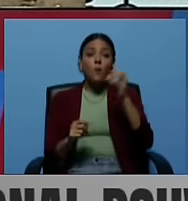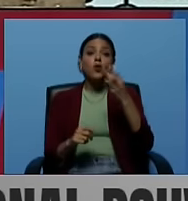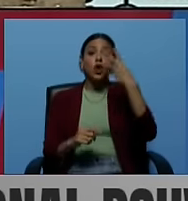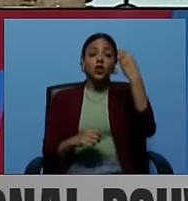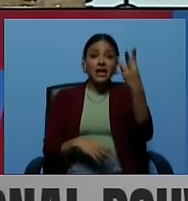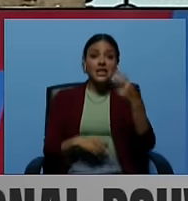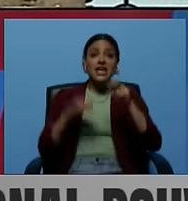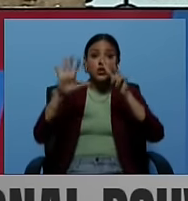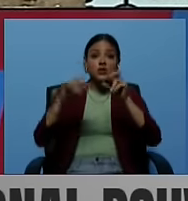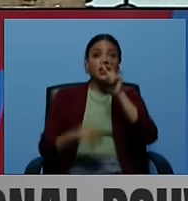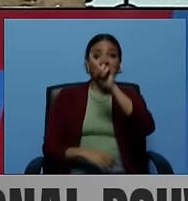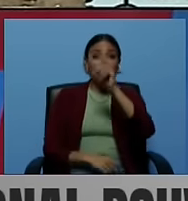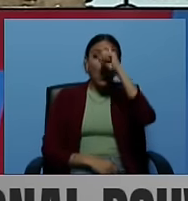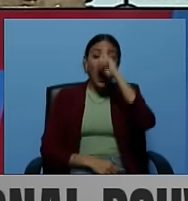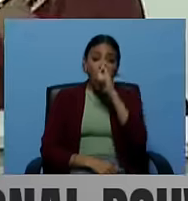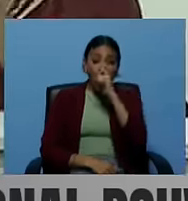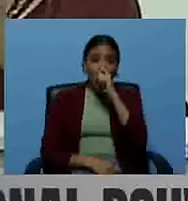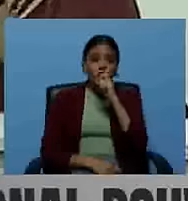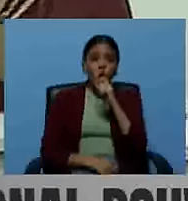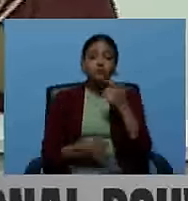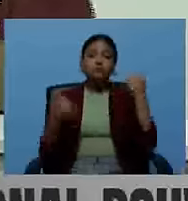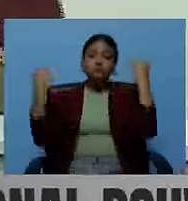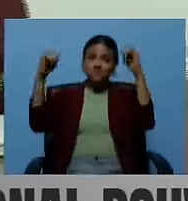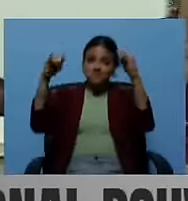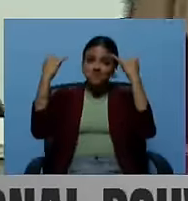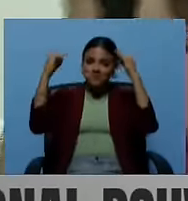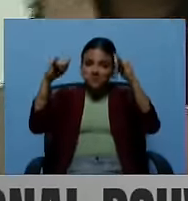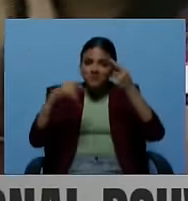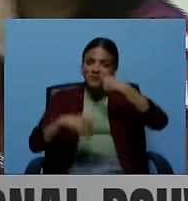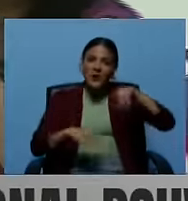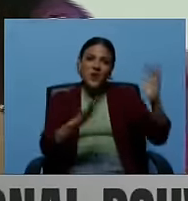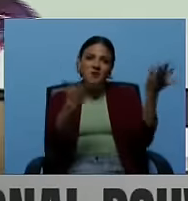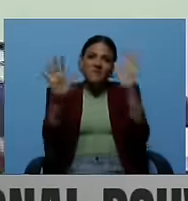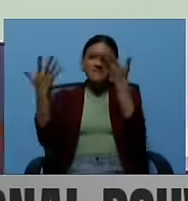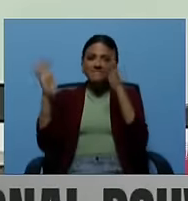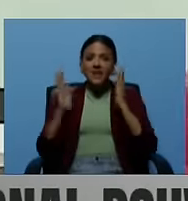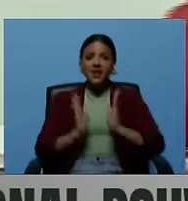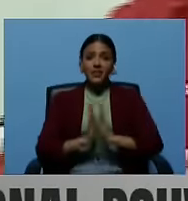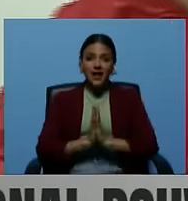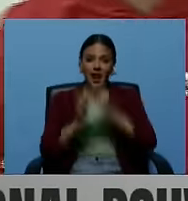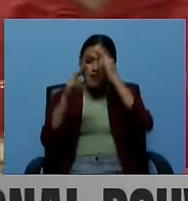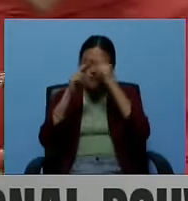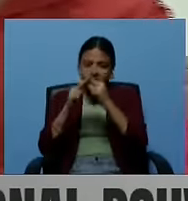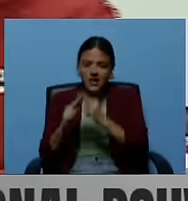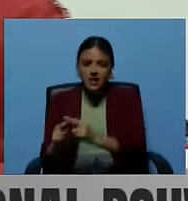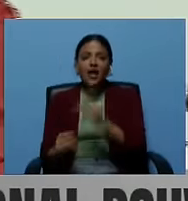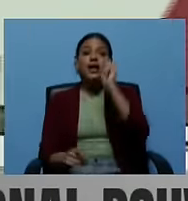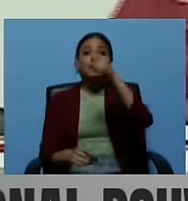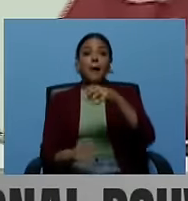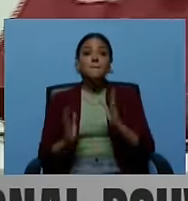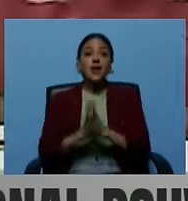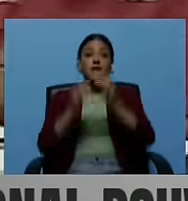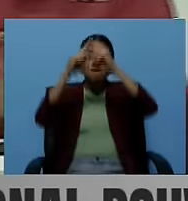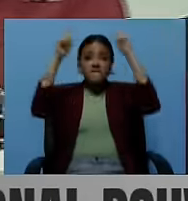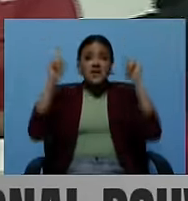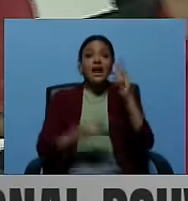372 años, y a los que tienen a la Virgen del Valle.